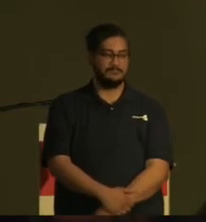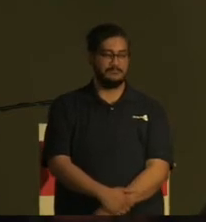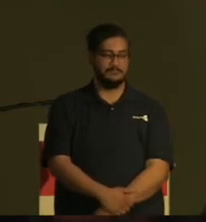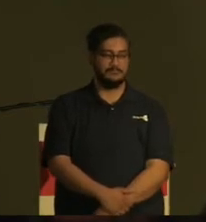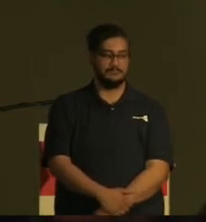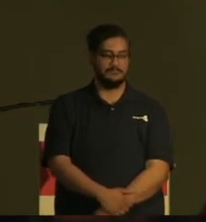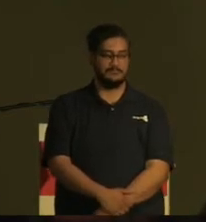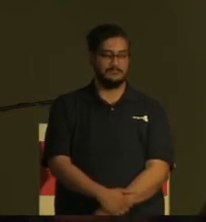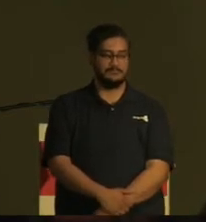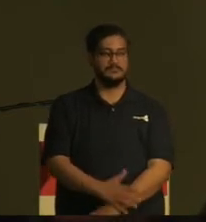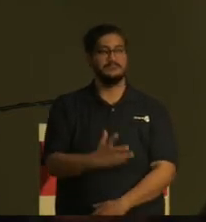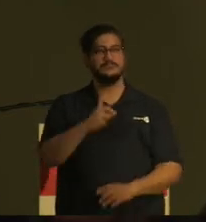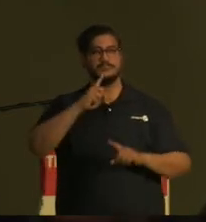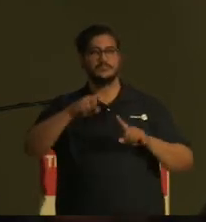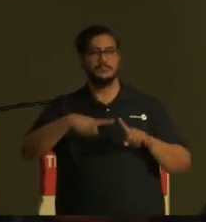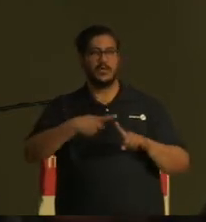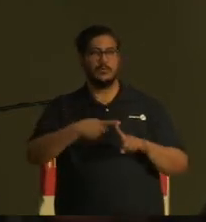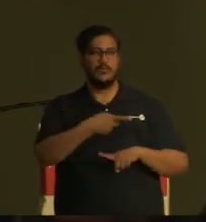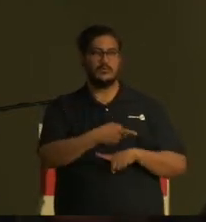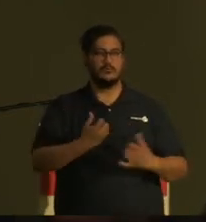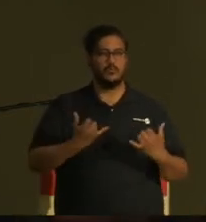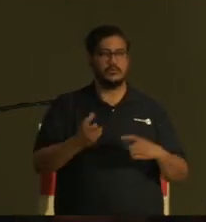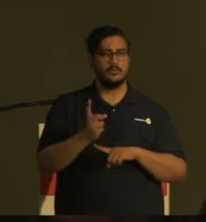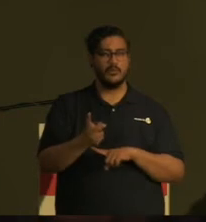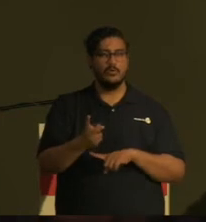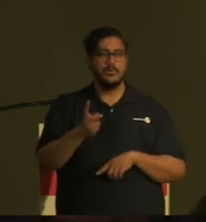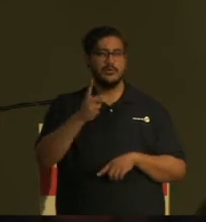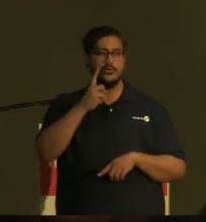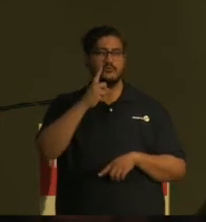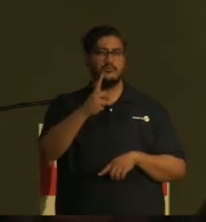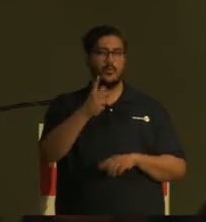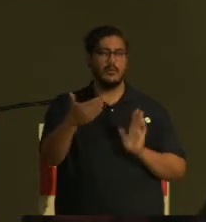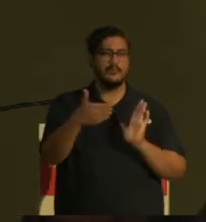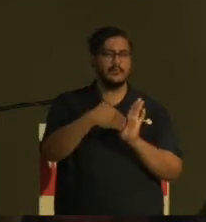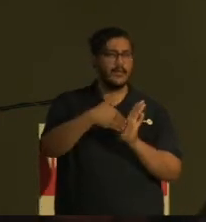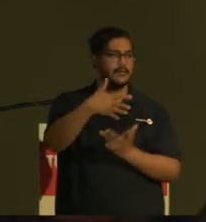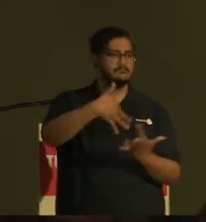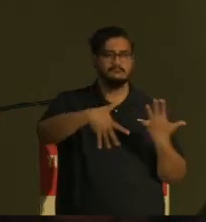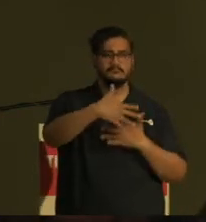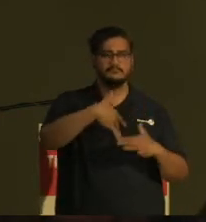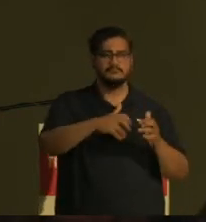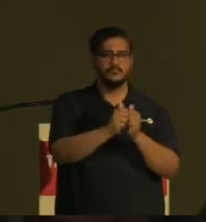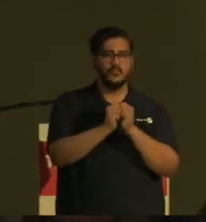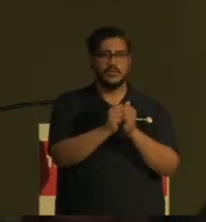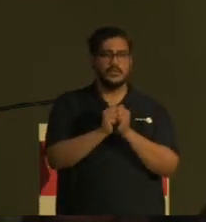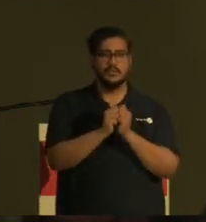I want to talk about this present moment of being again in the company of others